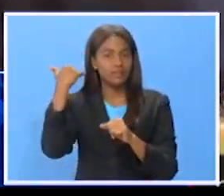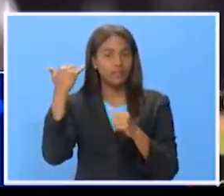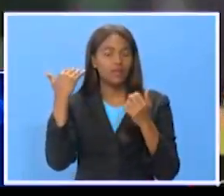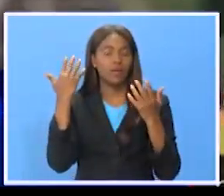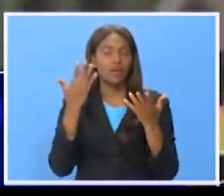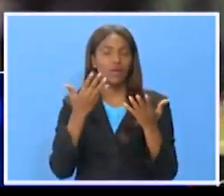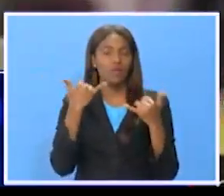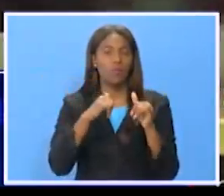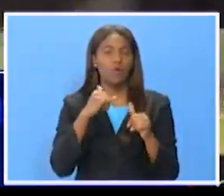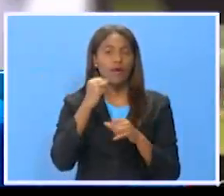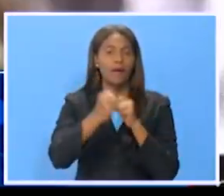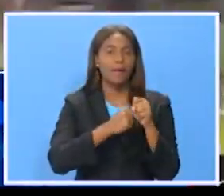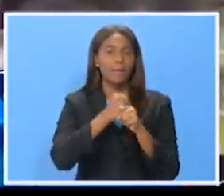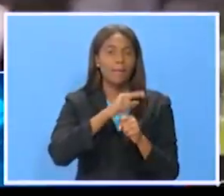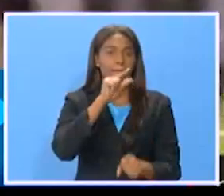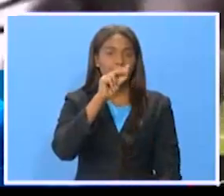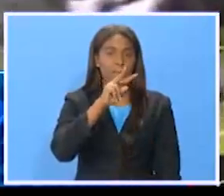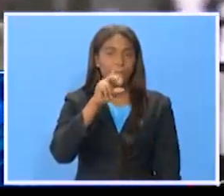campaña